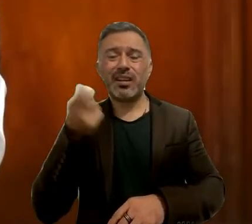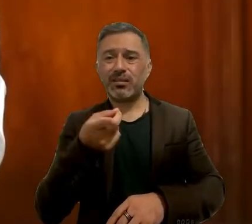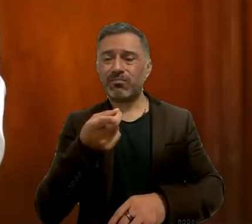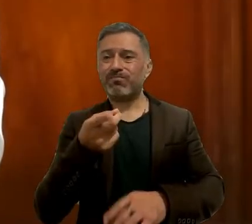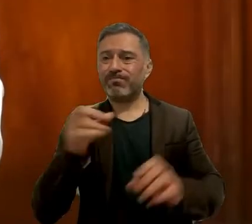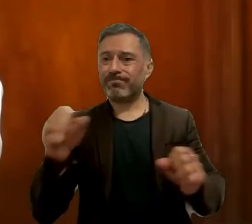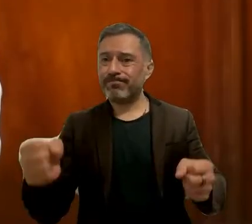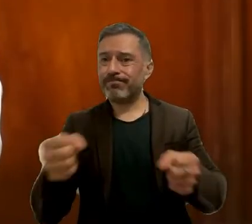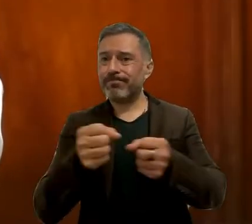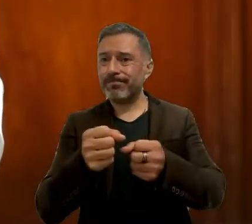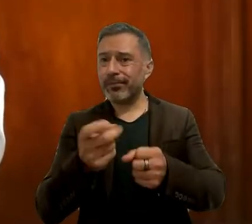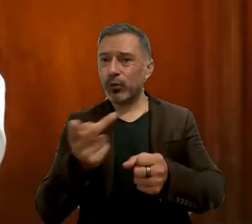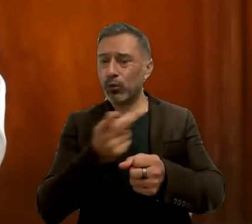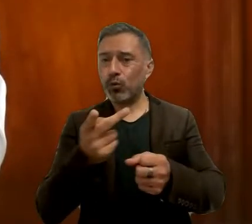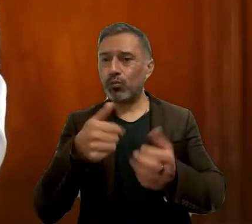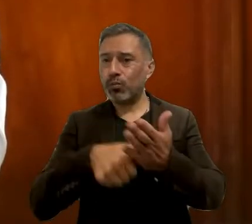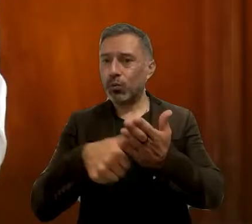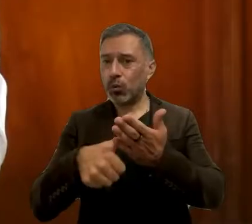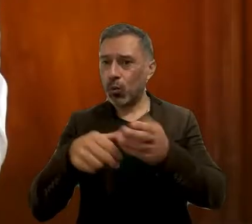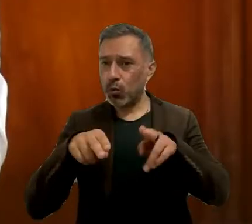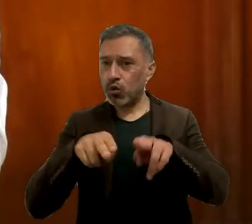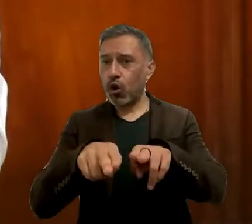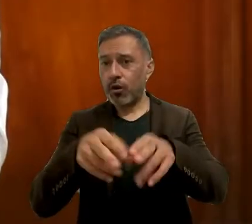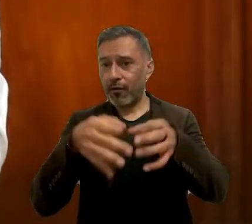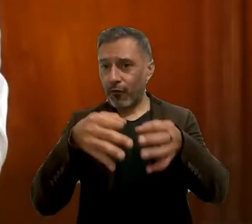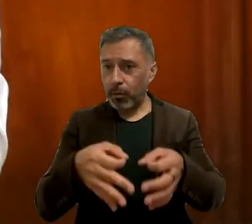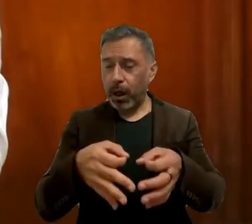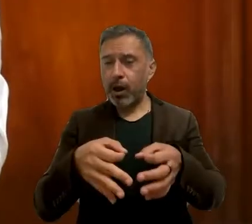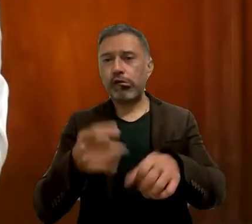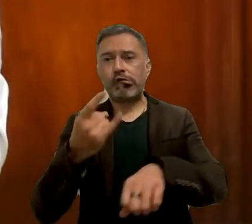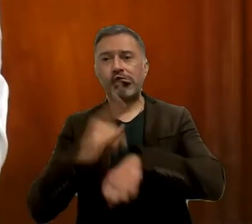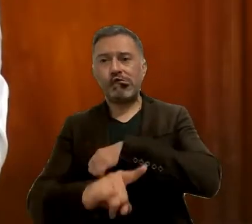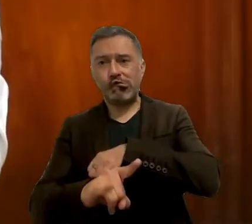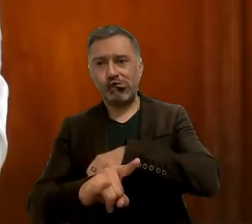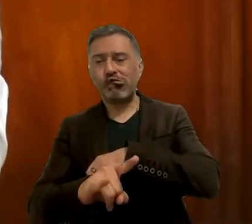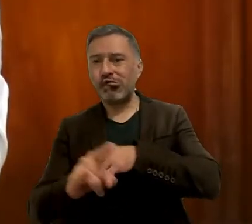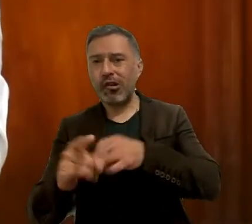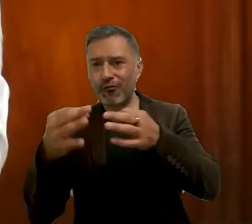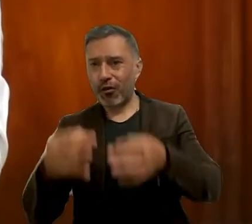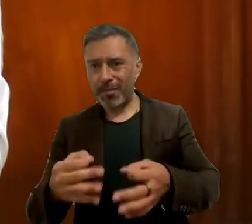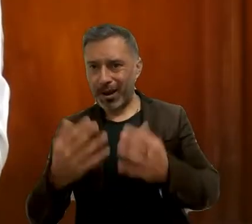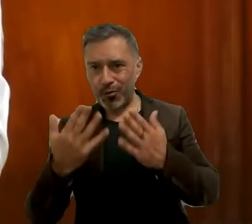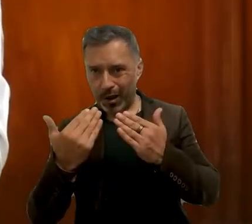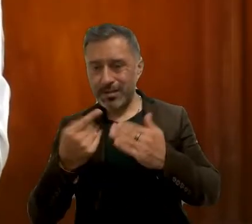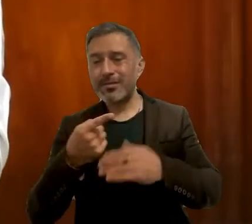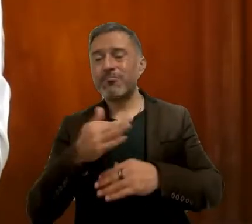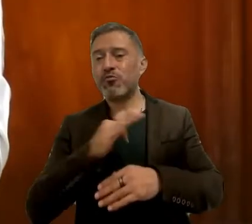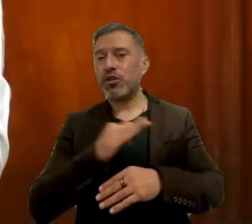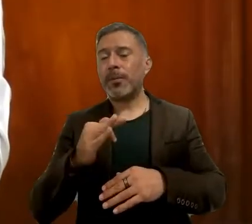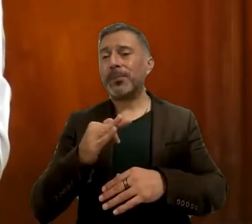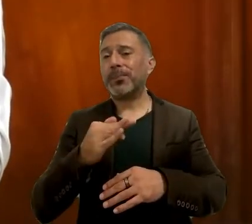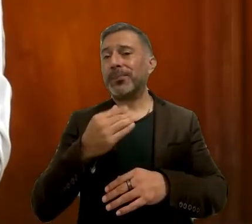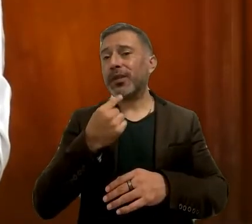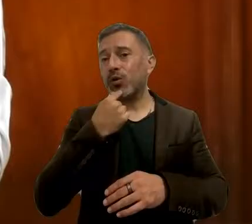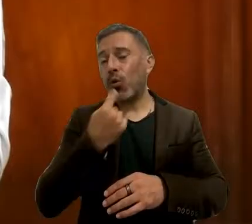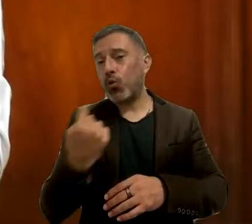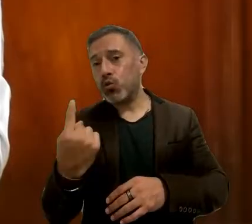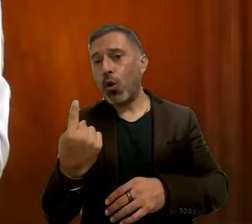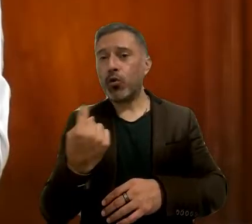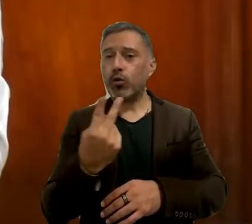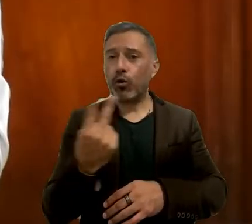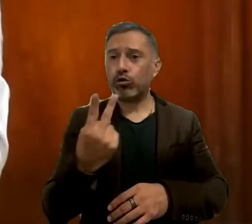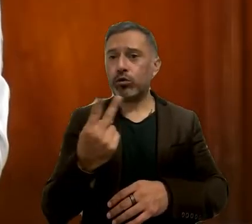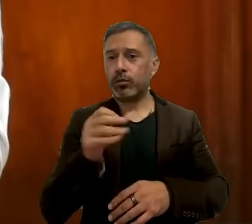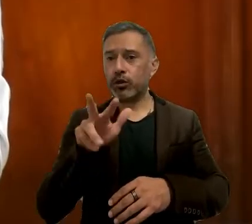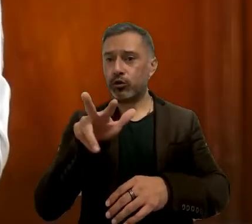uniones formales o informales, los cuales al menos uno de los cónyuges son menores de 18 años,